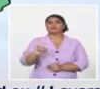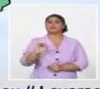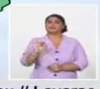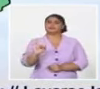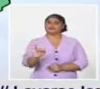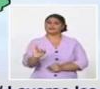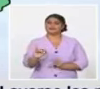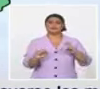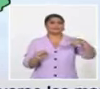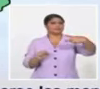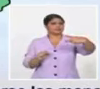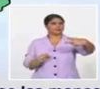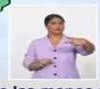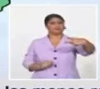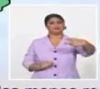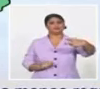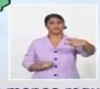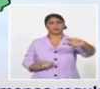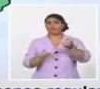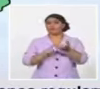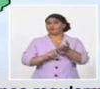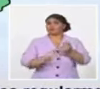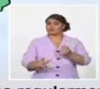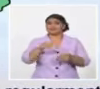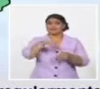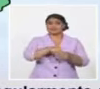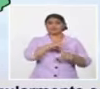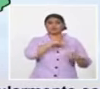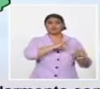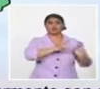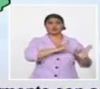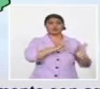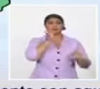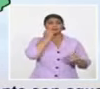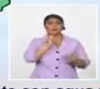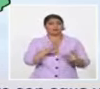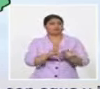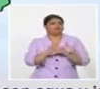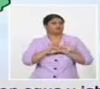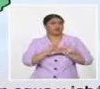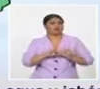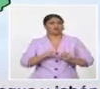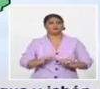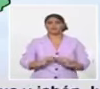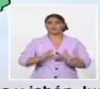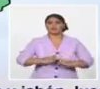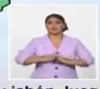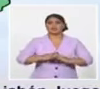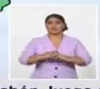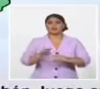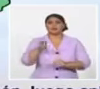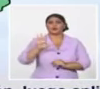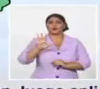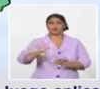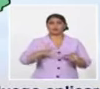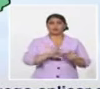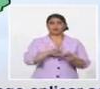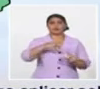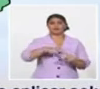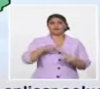segunda con cifra más elevada, Granma 45, Guantánamo 18 y Las Tunas